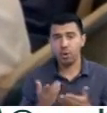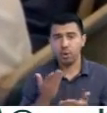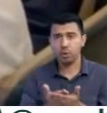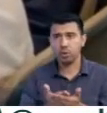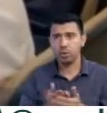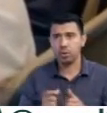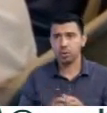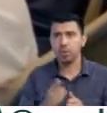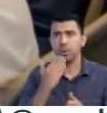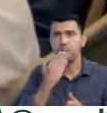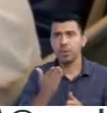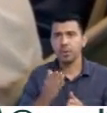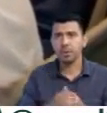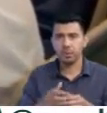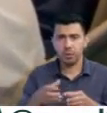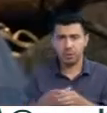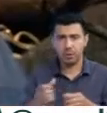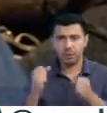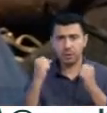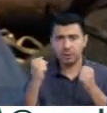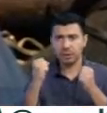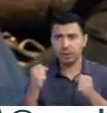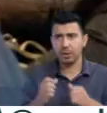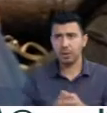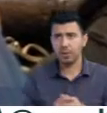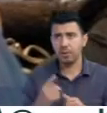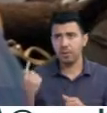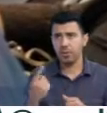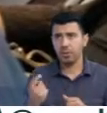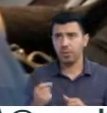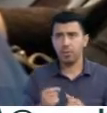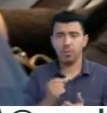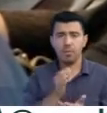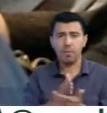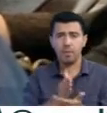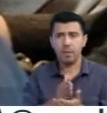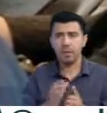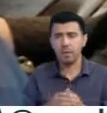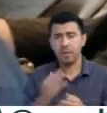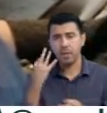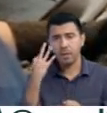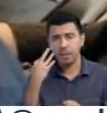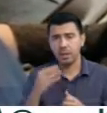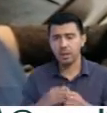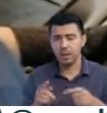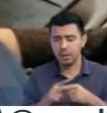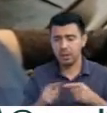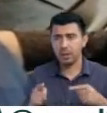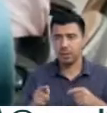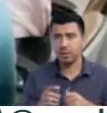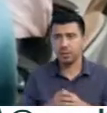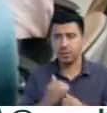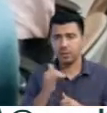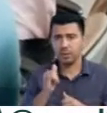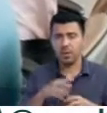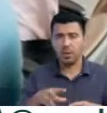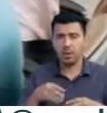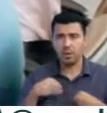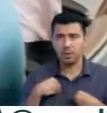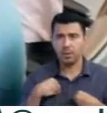de permisos sindicales, que en vez de que sean permanentes, sean tres días de la semana, ya lo